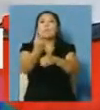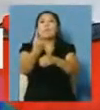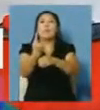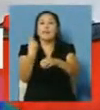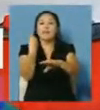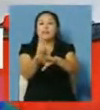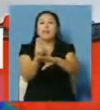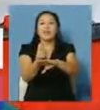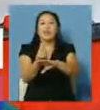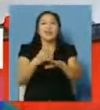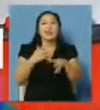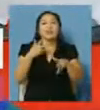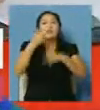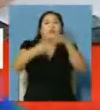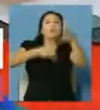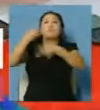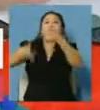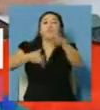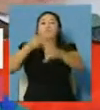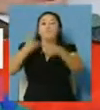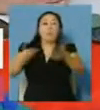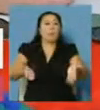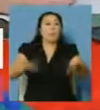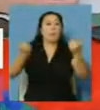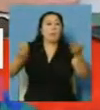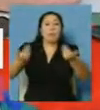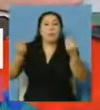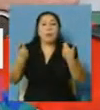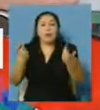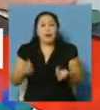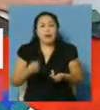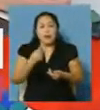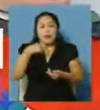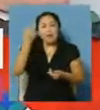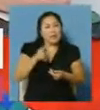son los que llevan la voz cantante en este tema, y la